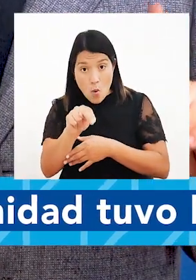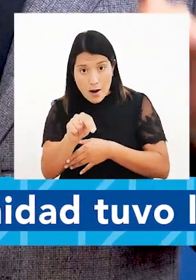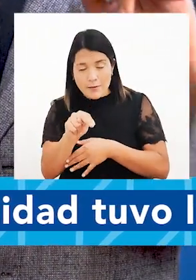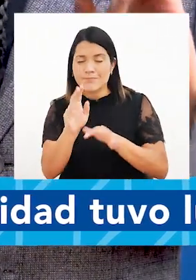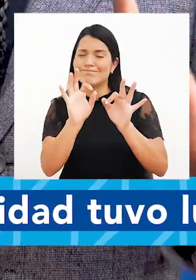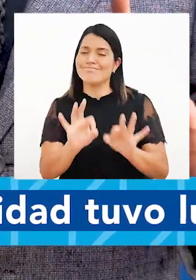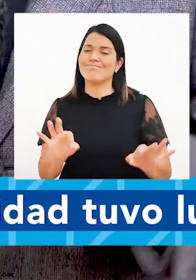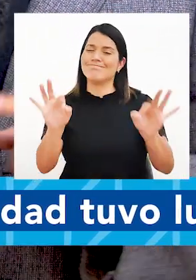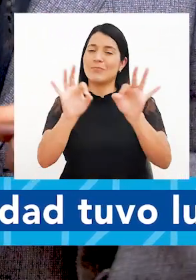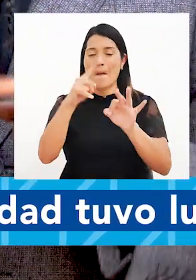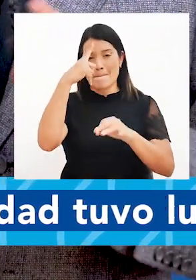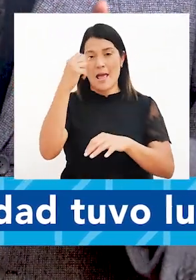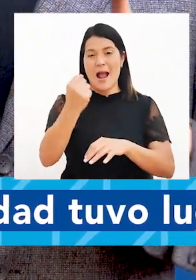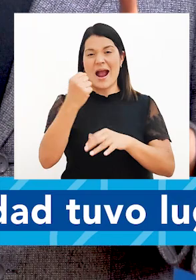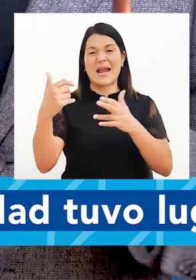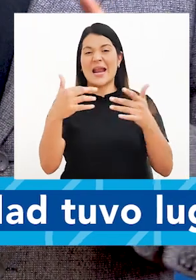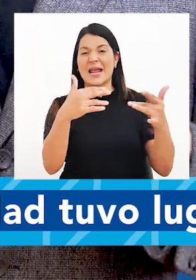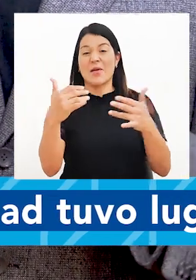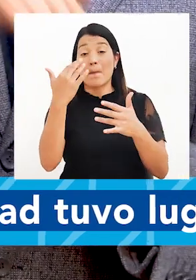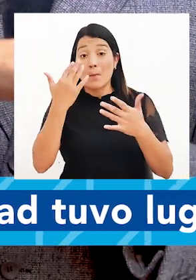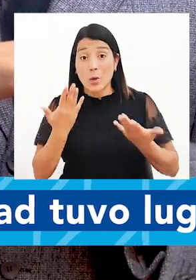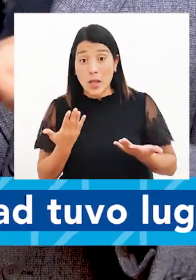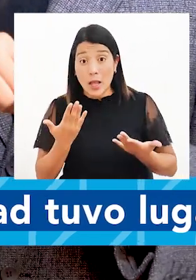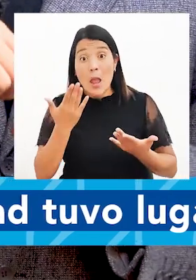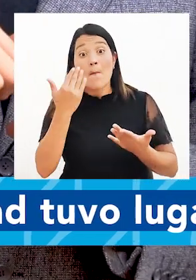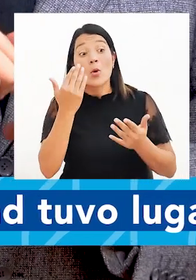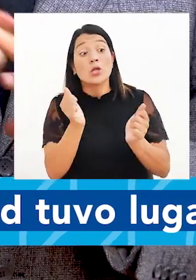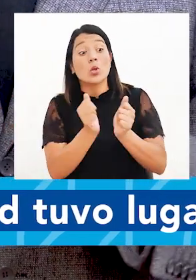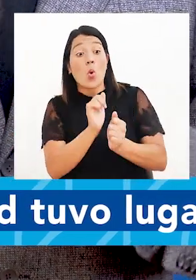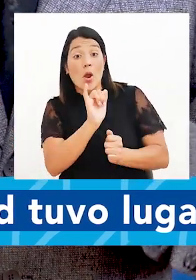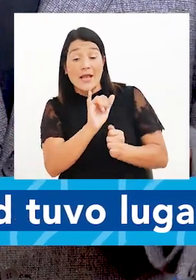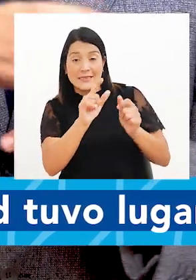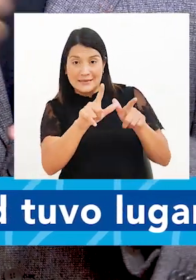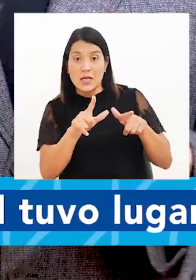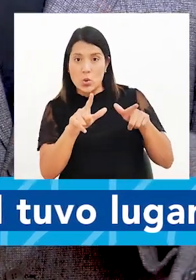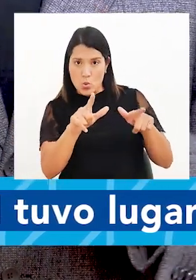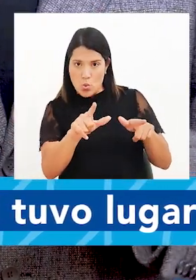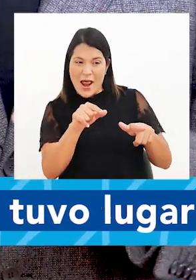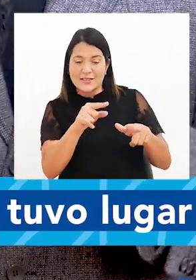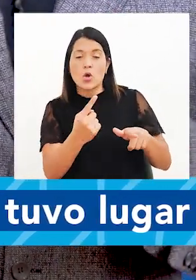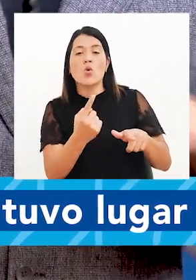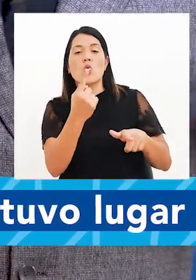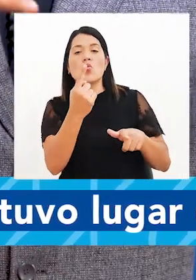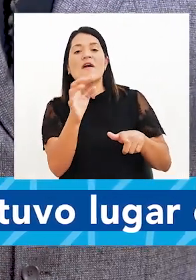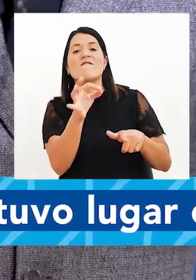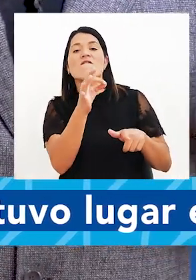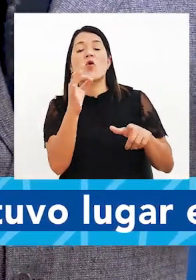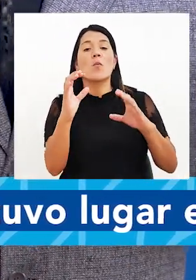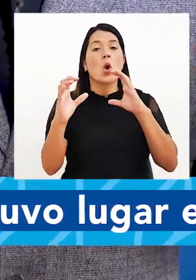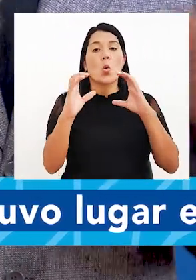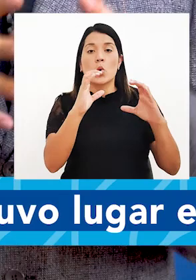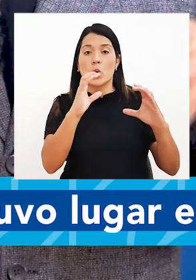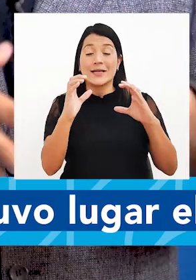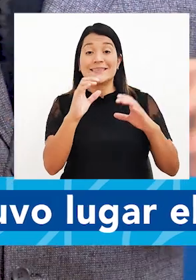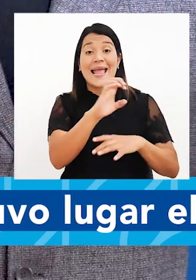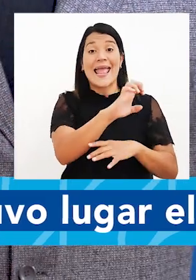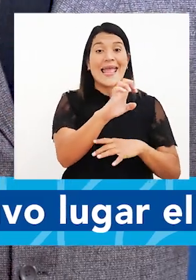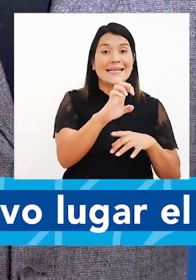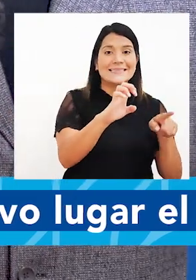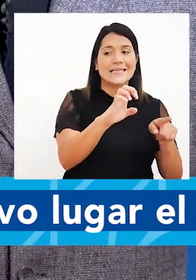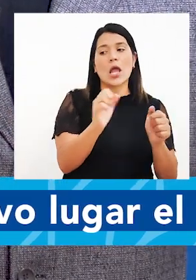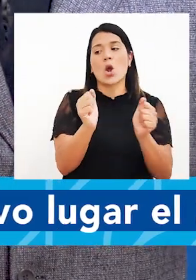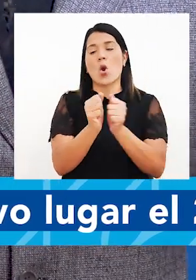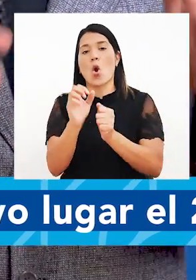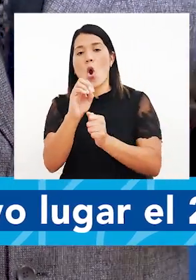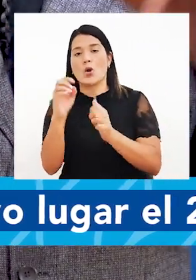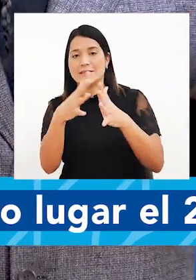guerra. ¿Por qué? Porque a través de ese punto, que era una vía de comunicación entre el este y el oeste de los Estados Unidos, o sea, es que no solamente es un